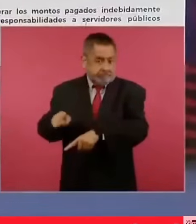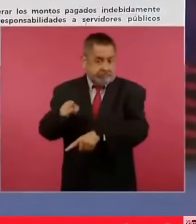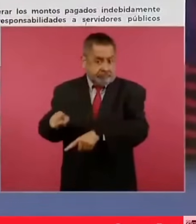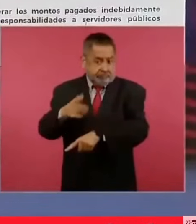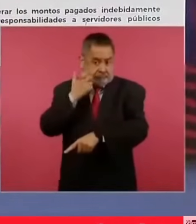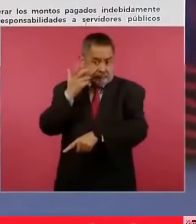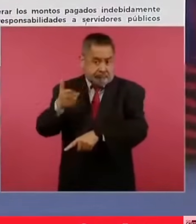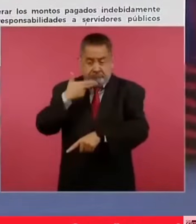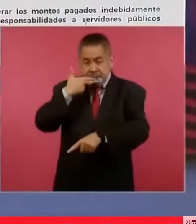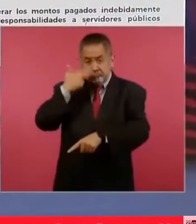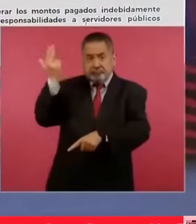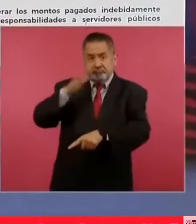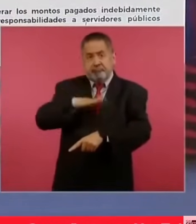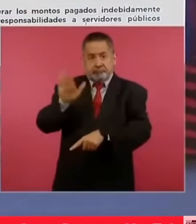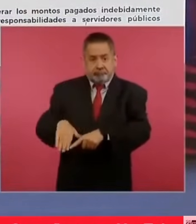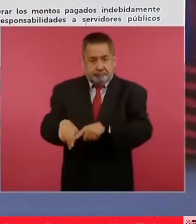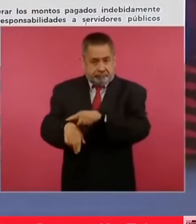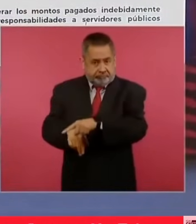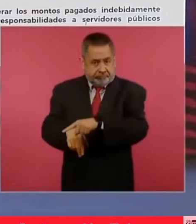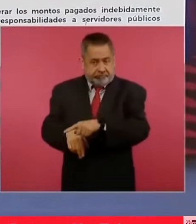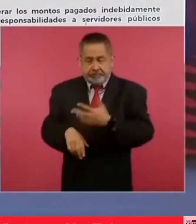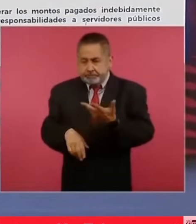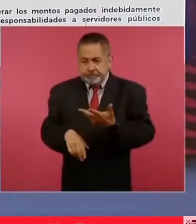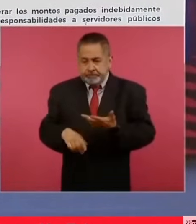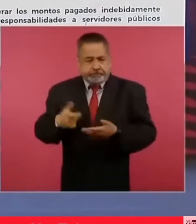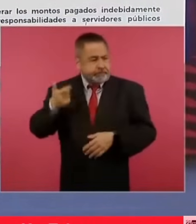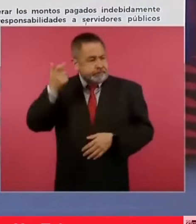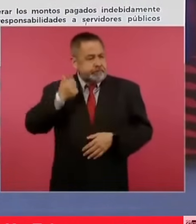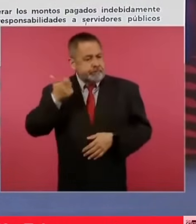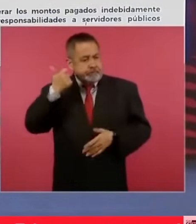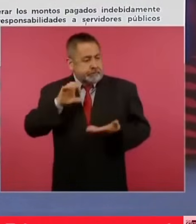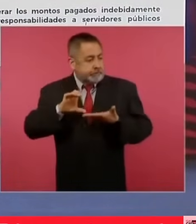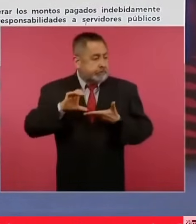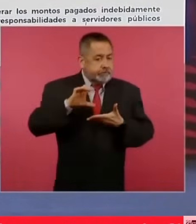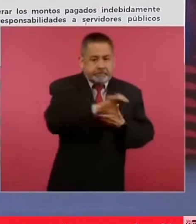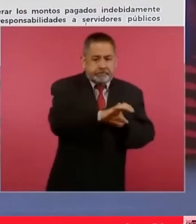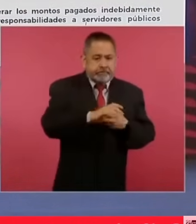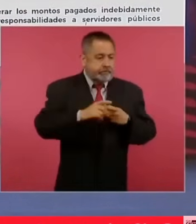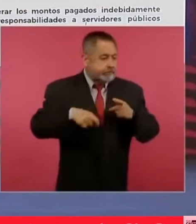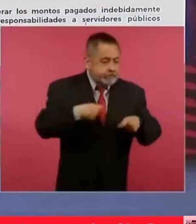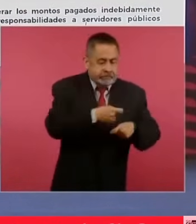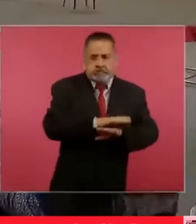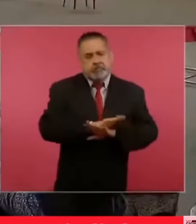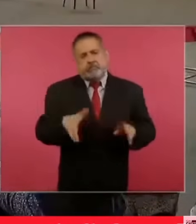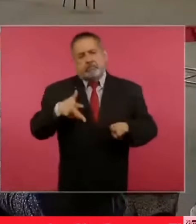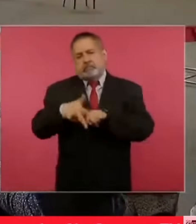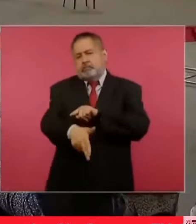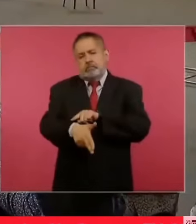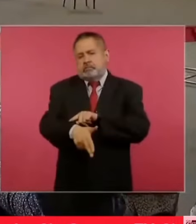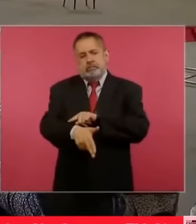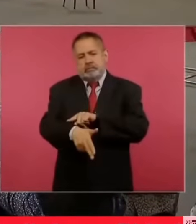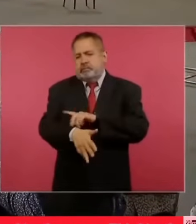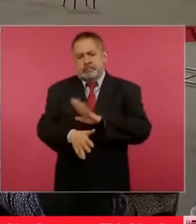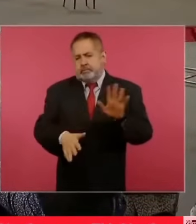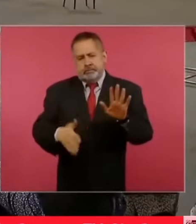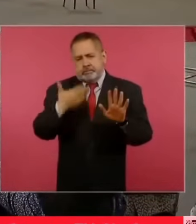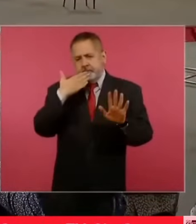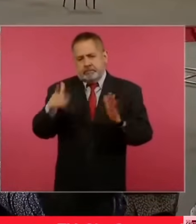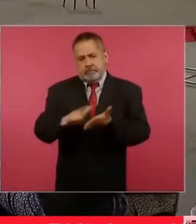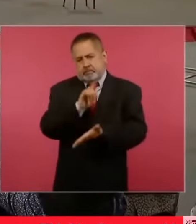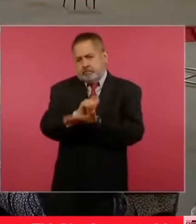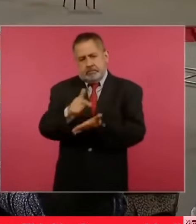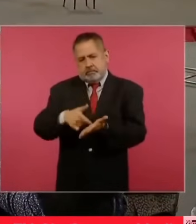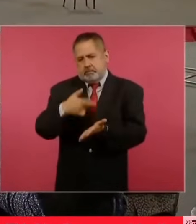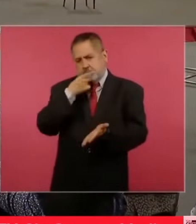intencionalmente se privó de la vida, se suspendieron ya de inmediato las prestaciones que habían estado reconociéndose y